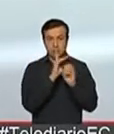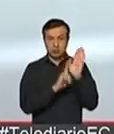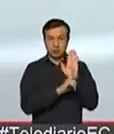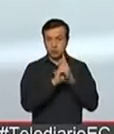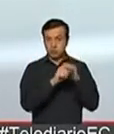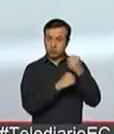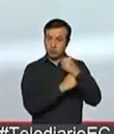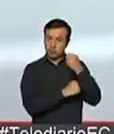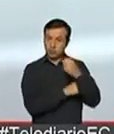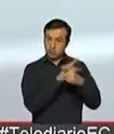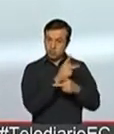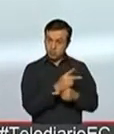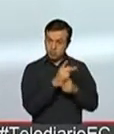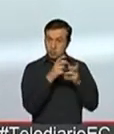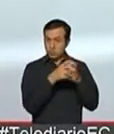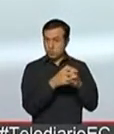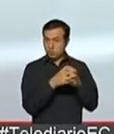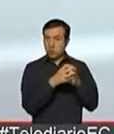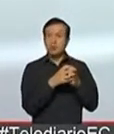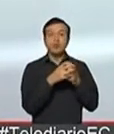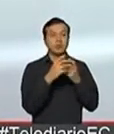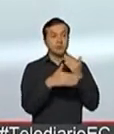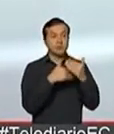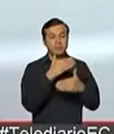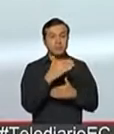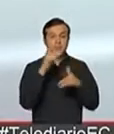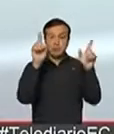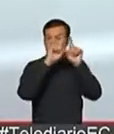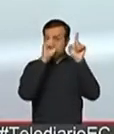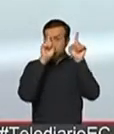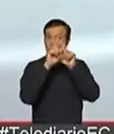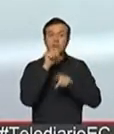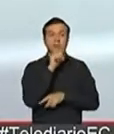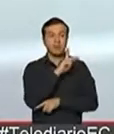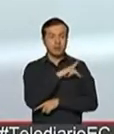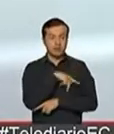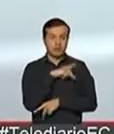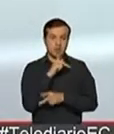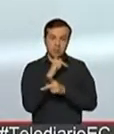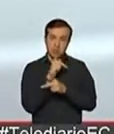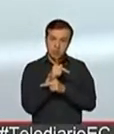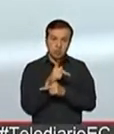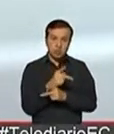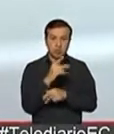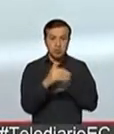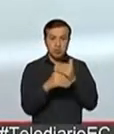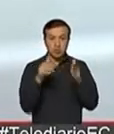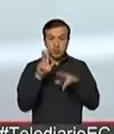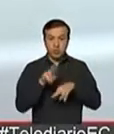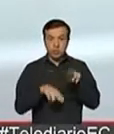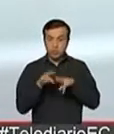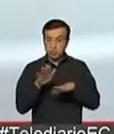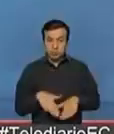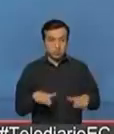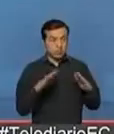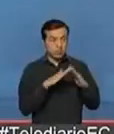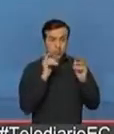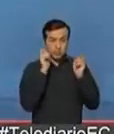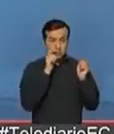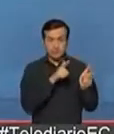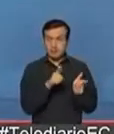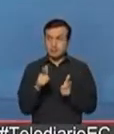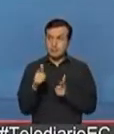los cuales el sector privado ya comienza a desarrollarse y a tener cuidado en los procesos de urbanización. Ahora